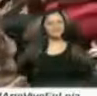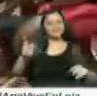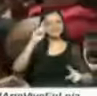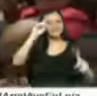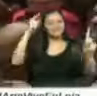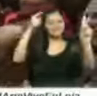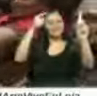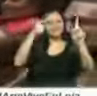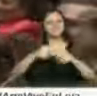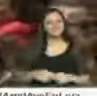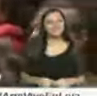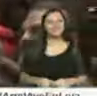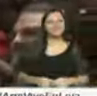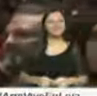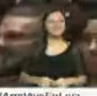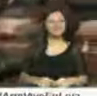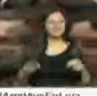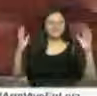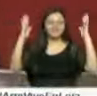victoria siempre, compañero.